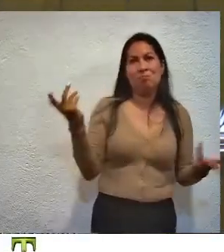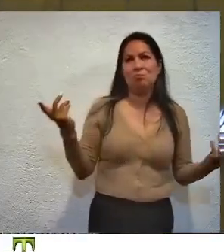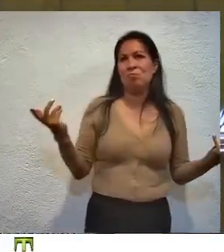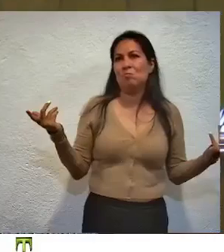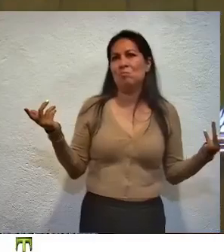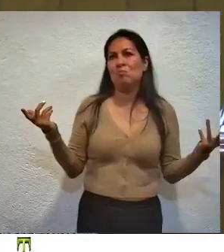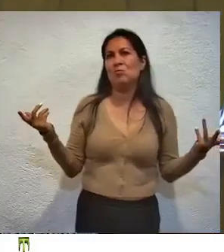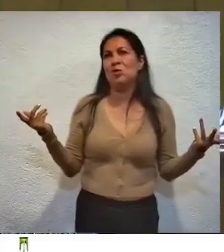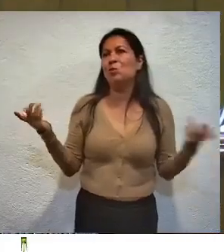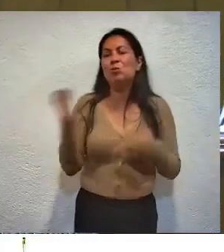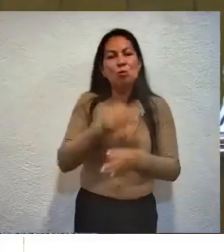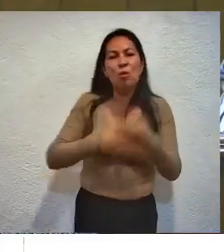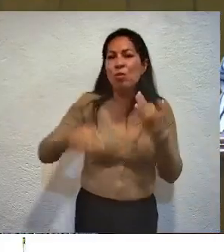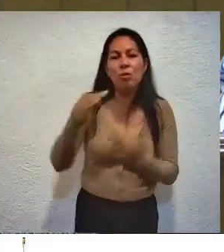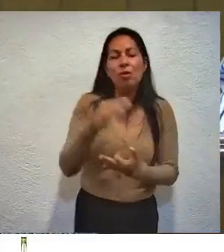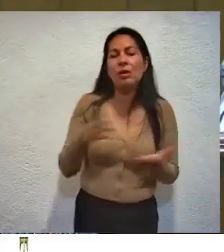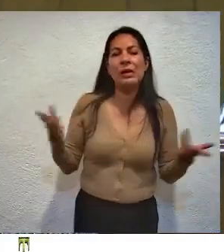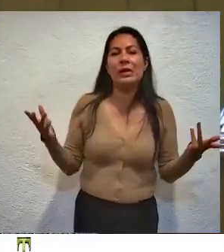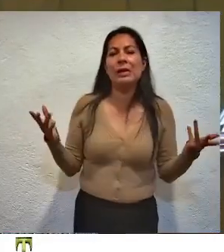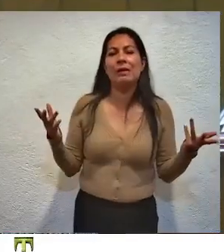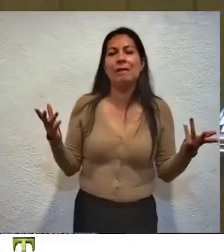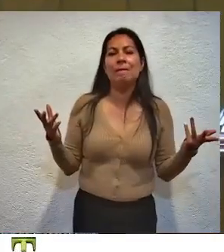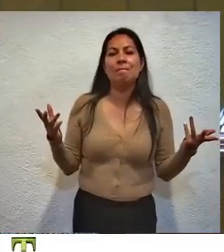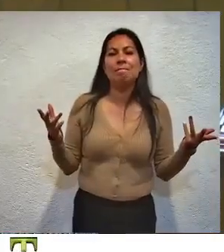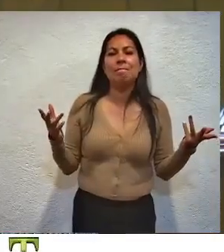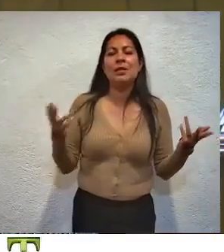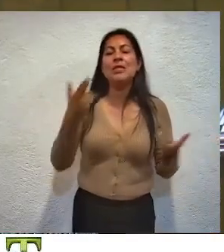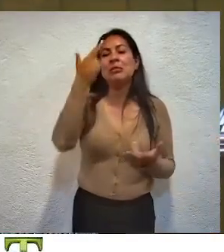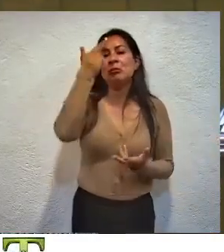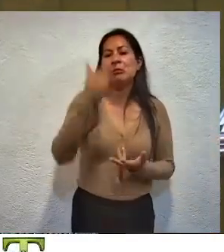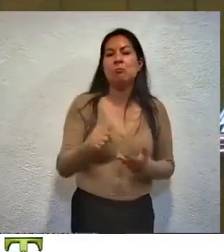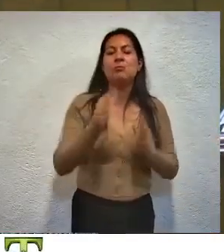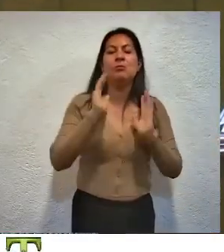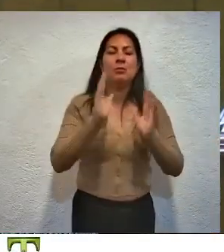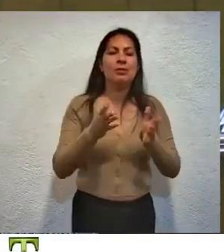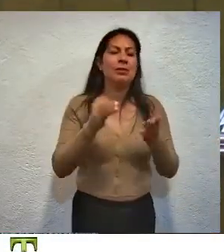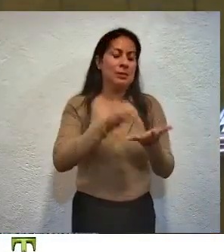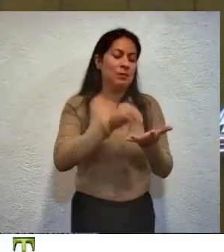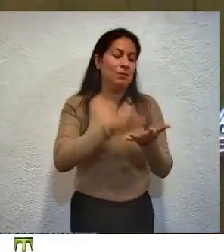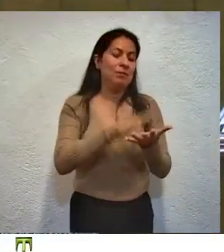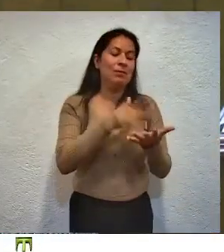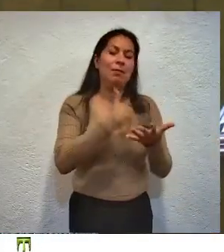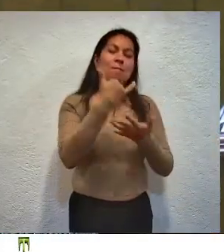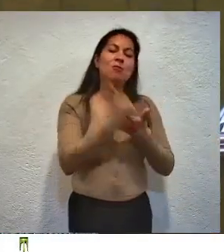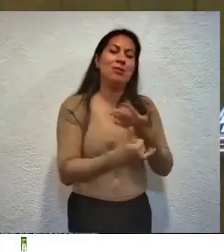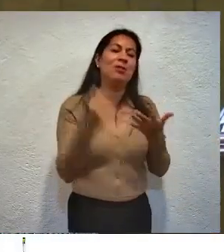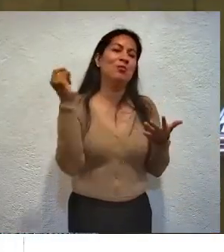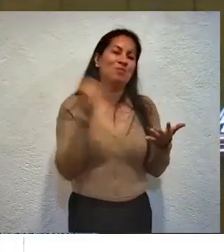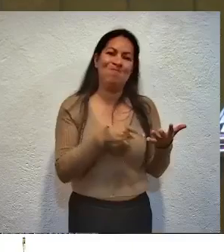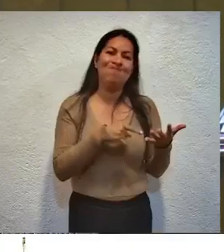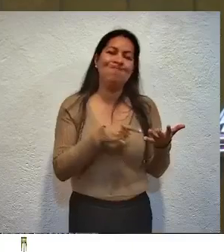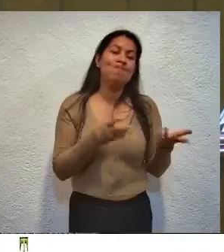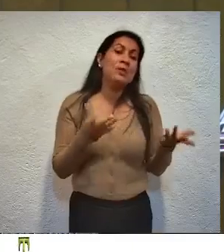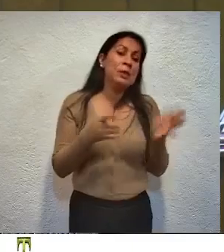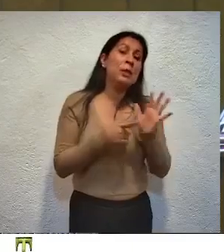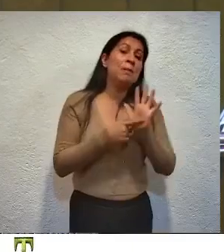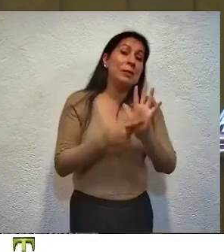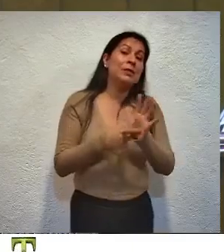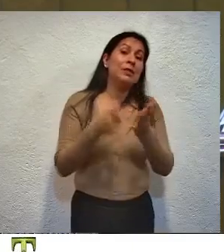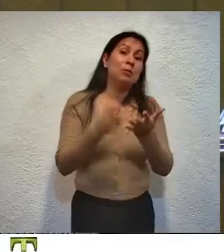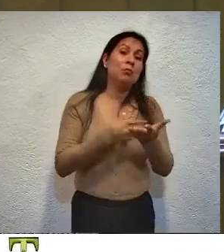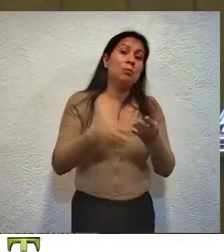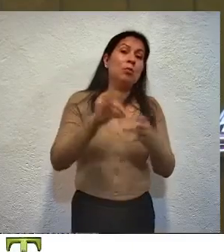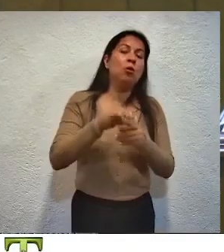de manera completa los razonamientos que se plasman en este proyecto y que presentaré un